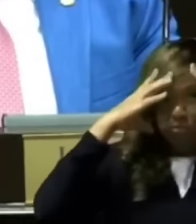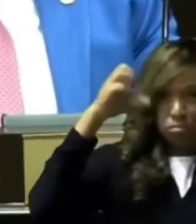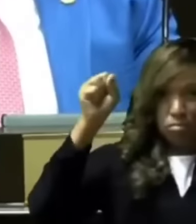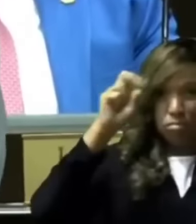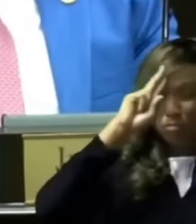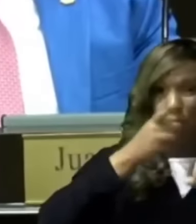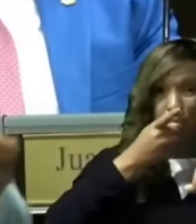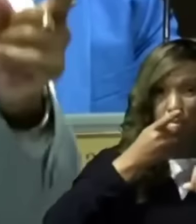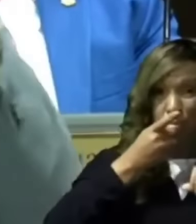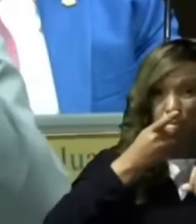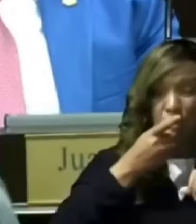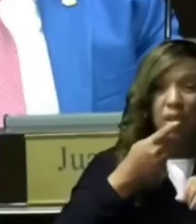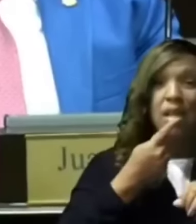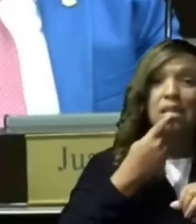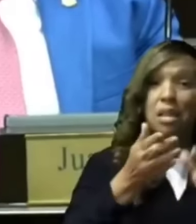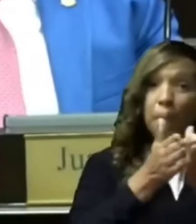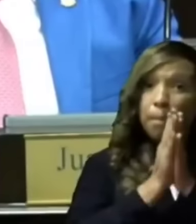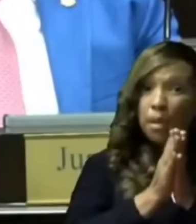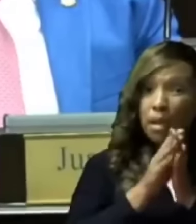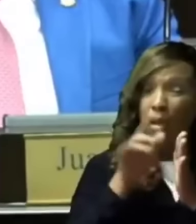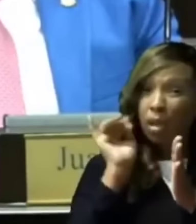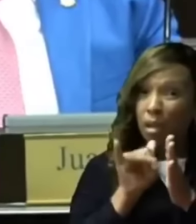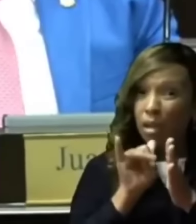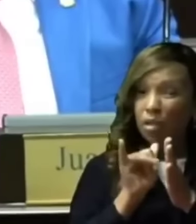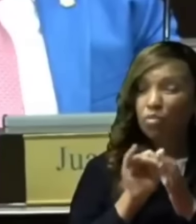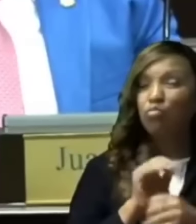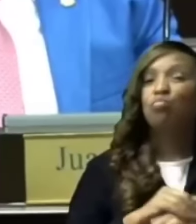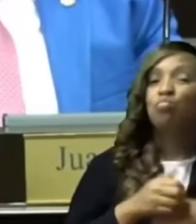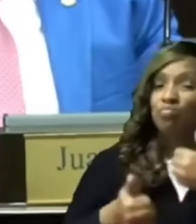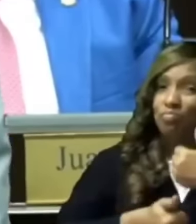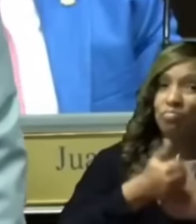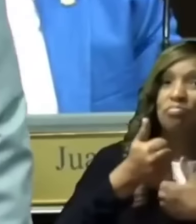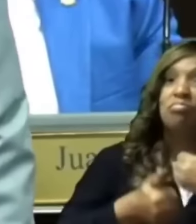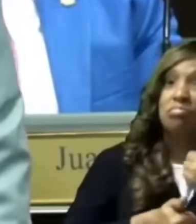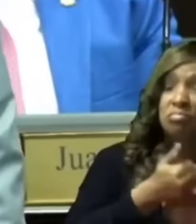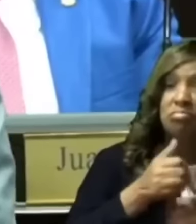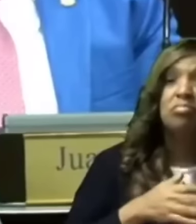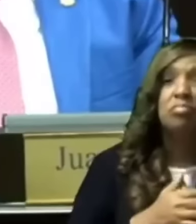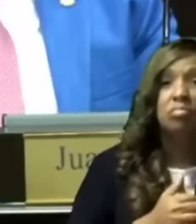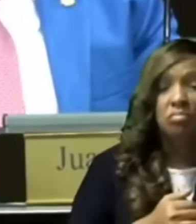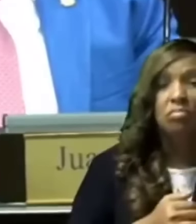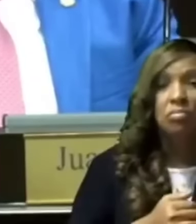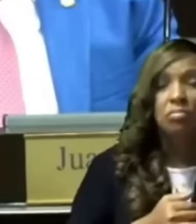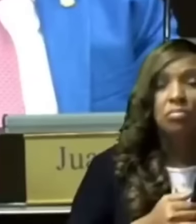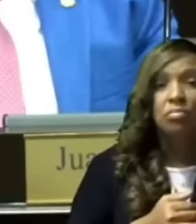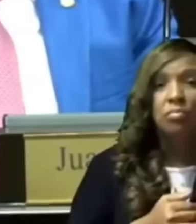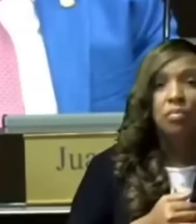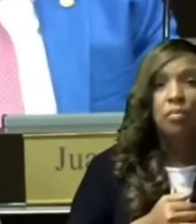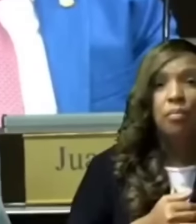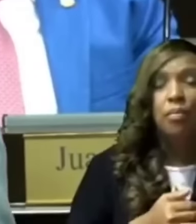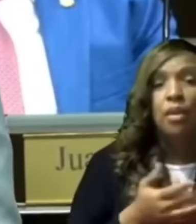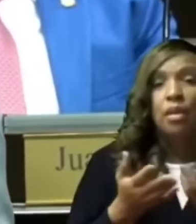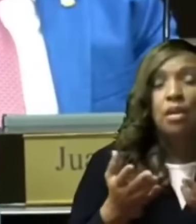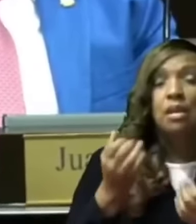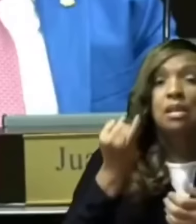Desde el año 2000 hasta la fecha actual, todos los presidentes de la República han tenido el control del Consejo Nacional